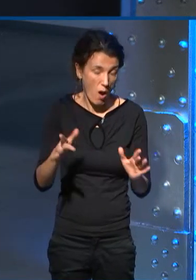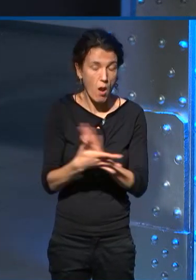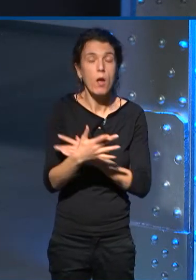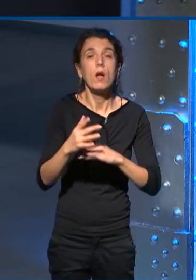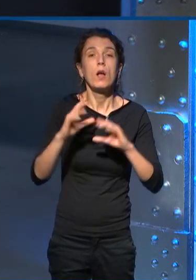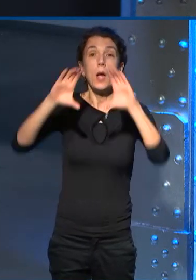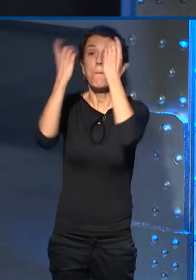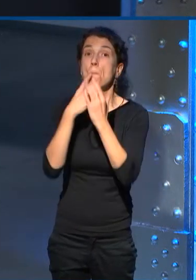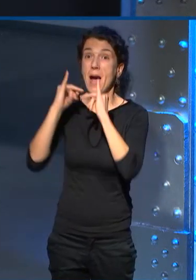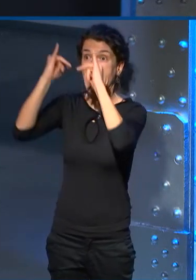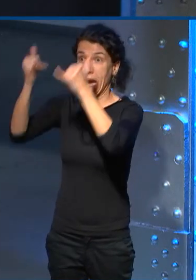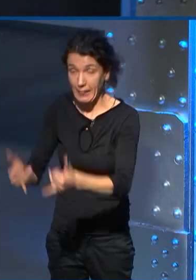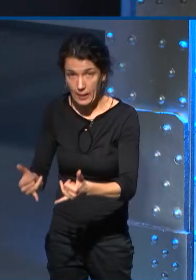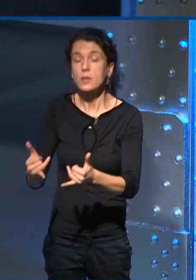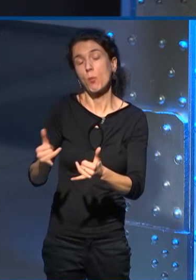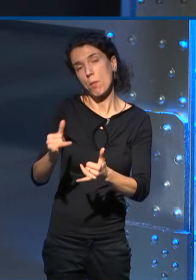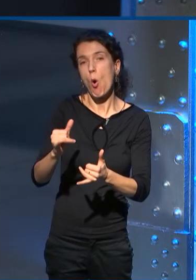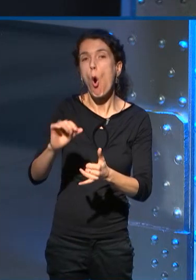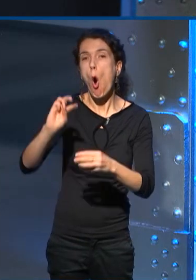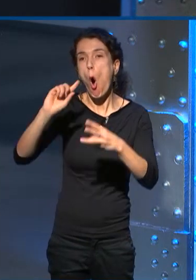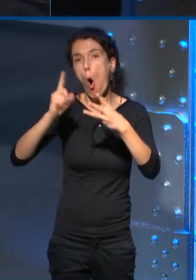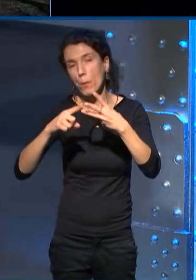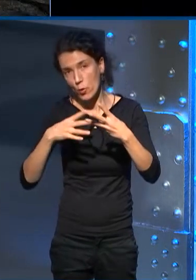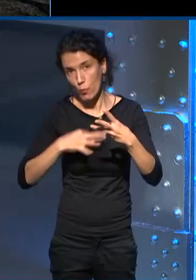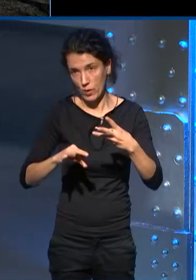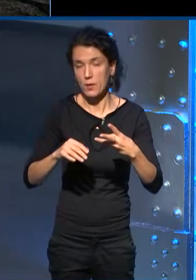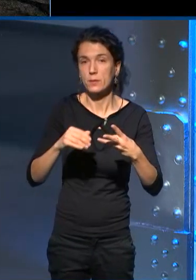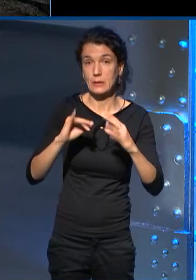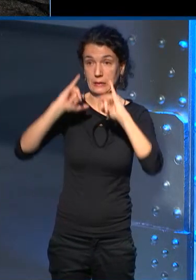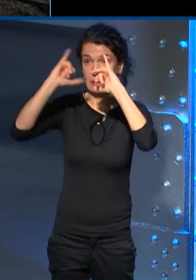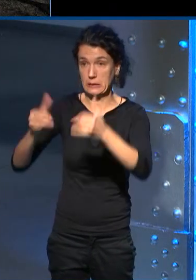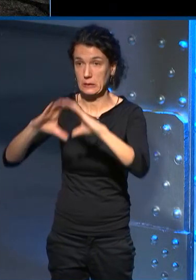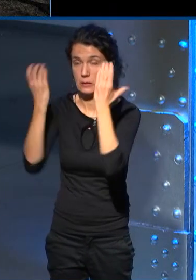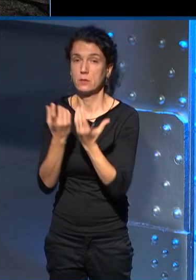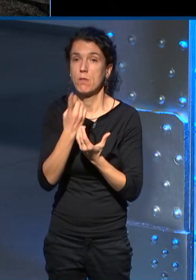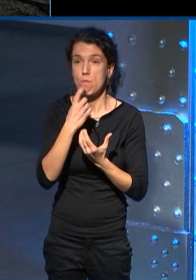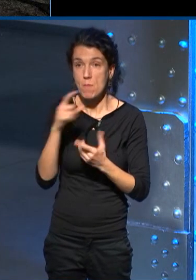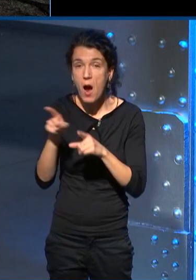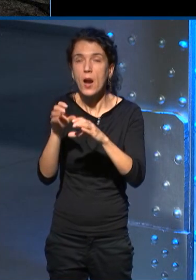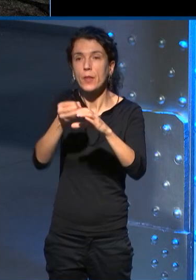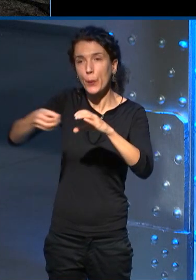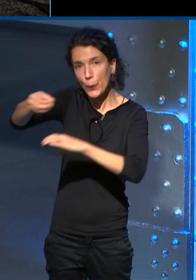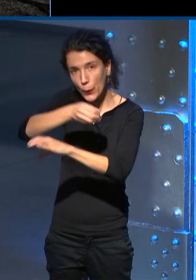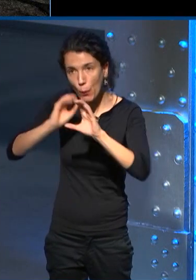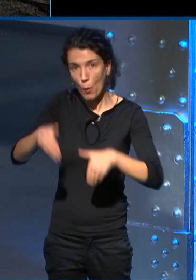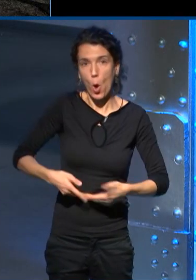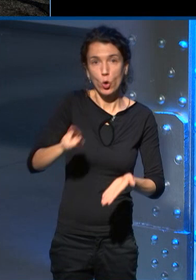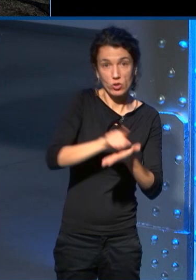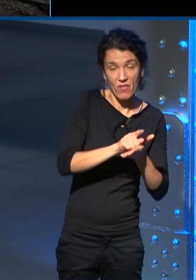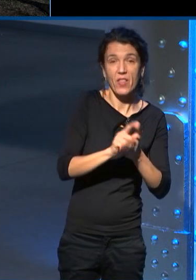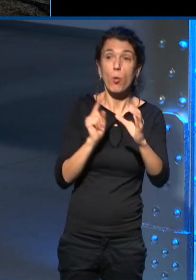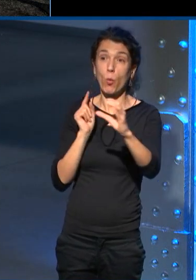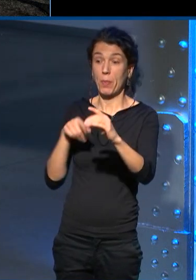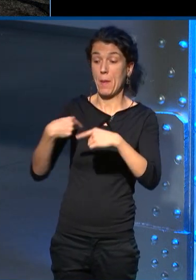Marte sería la tercera opción, ¿vale? Antes de aterrizar en Marte, pues habría que ir hasta Marte, dar una vuelta y volver, y luego ya una nave